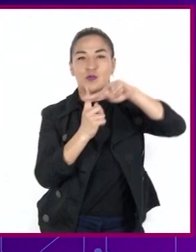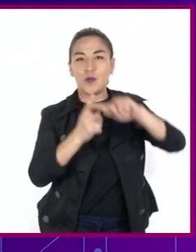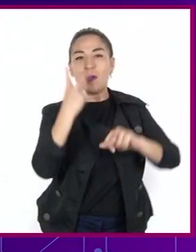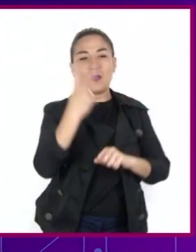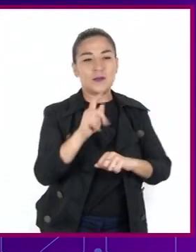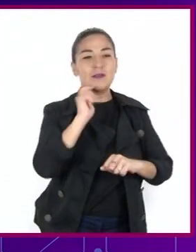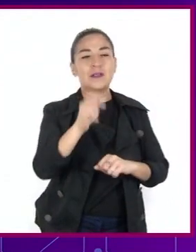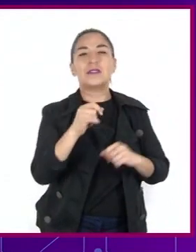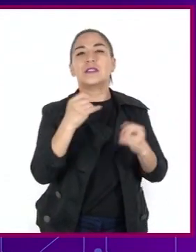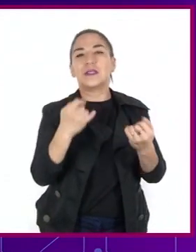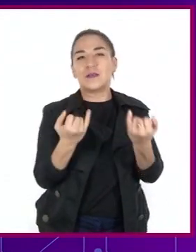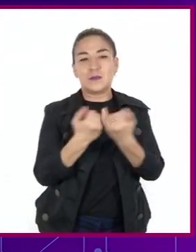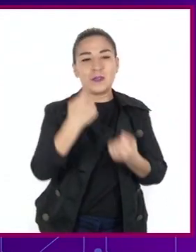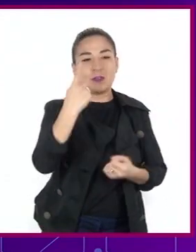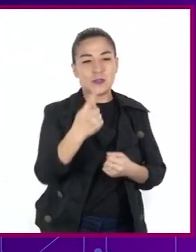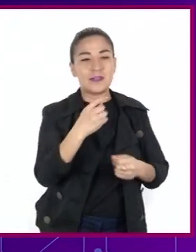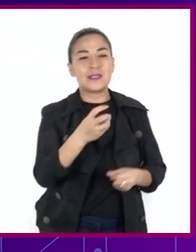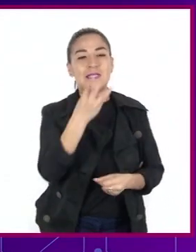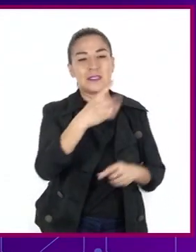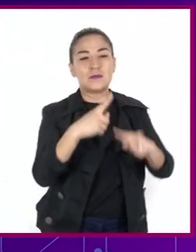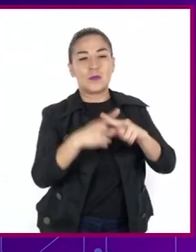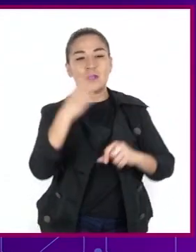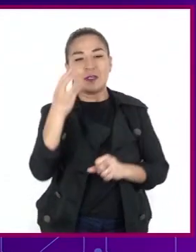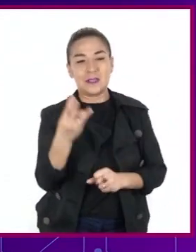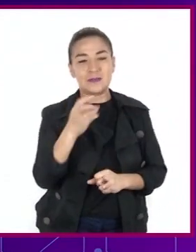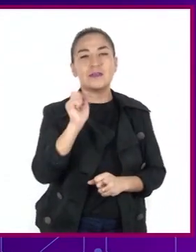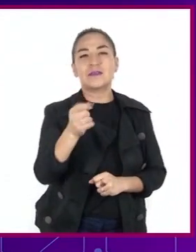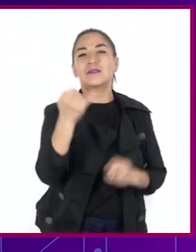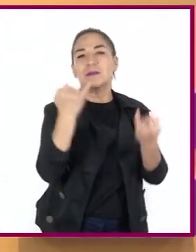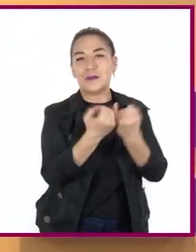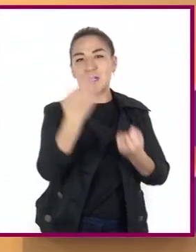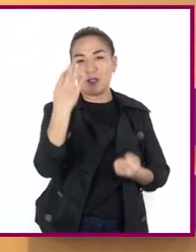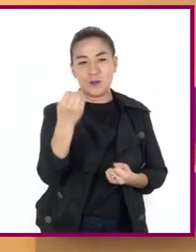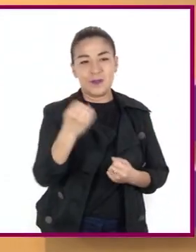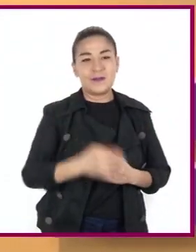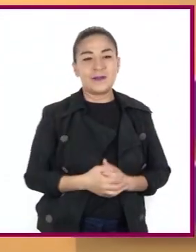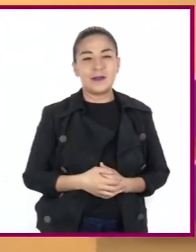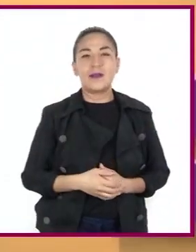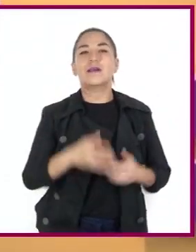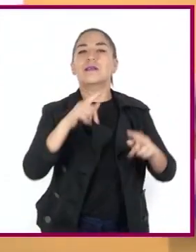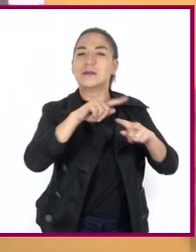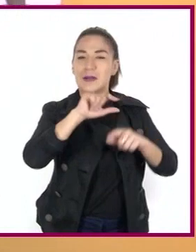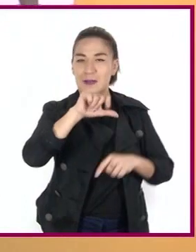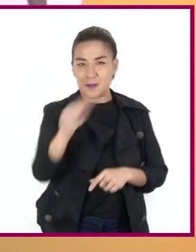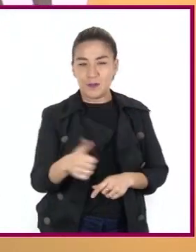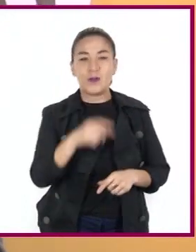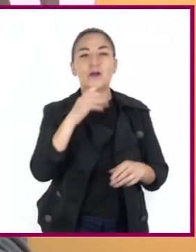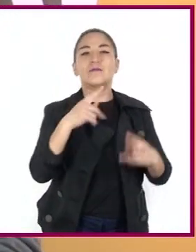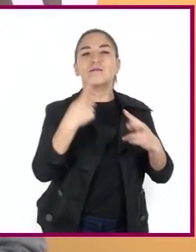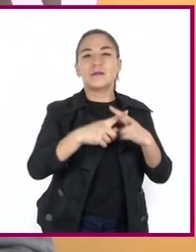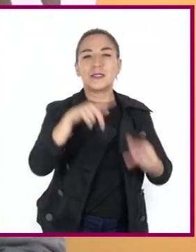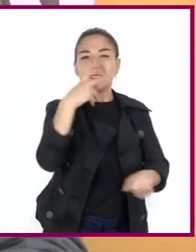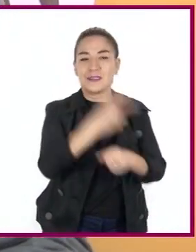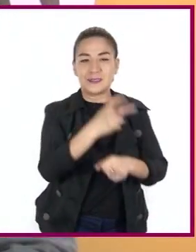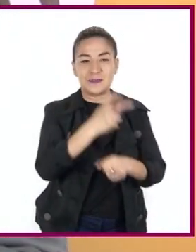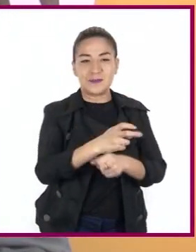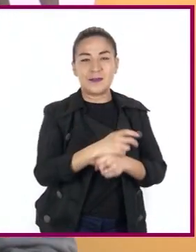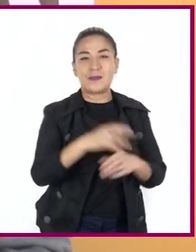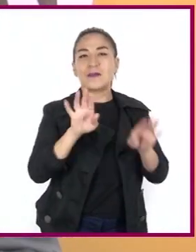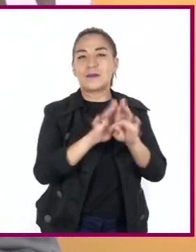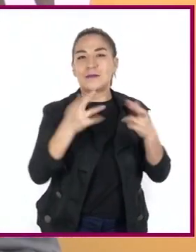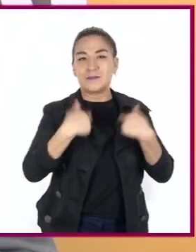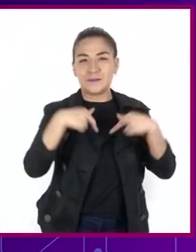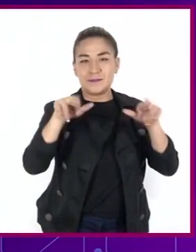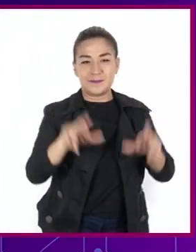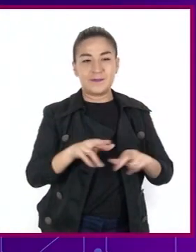es igual a 3, por 3 y 3 por 3 es igual a 9. Ahora, calculemos el segundo término de la segunda